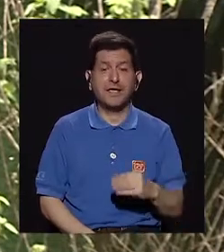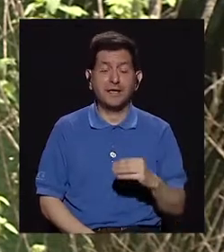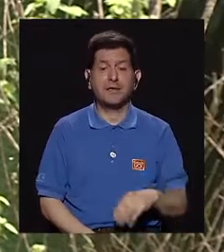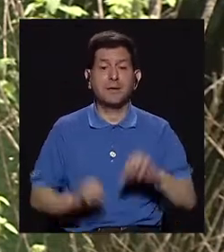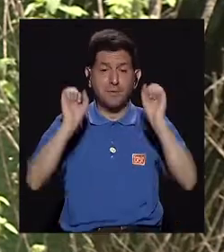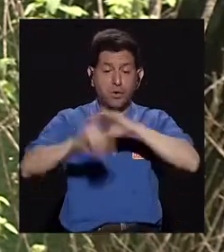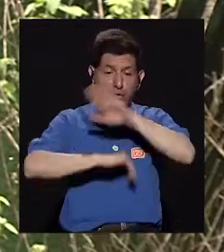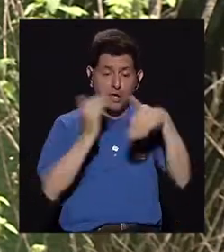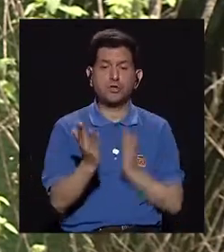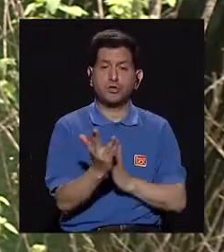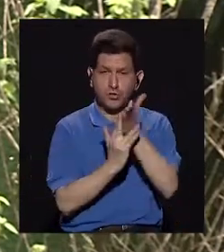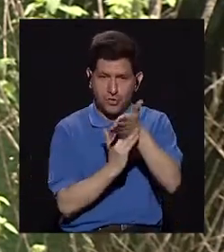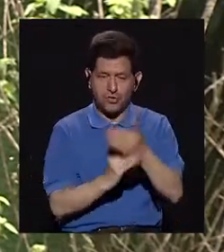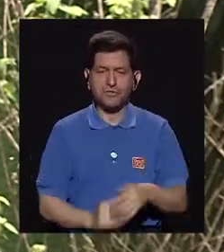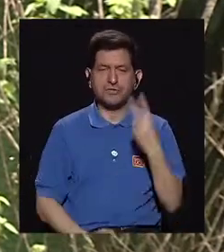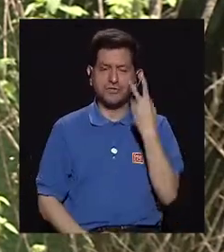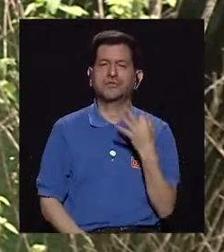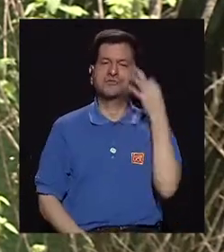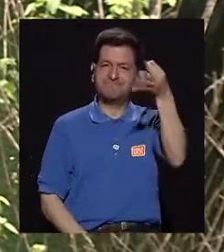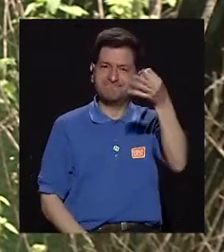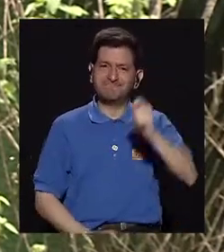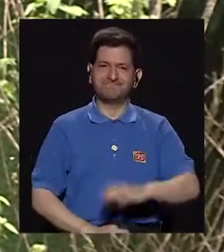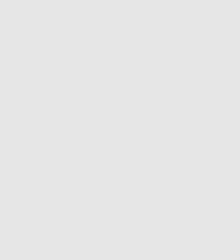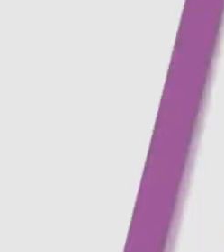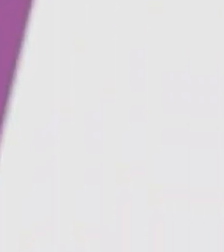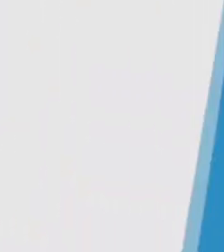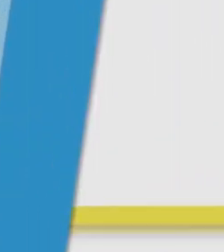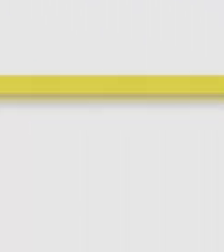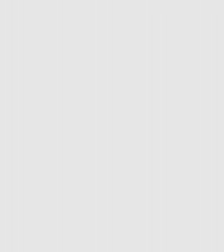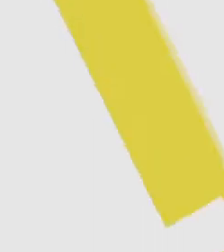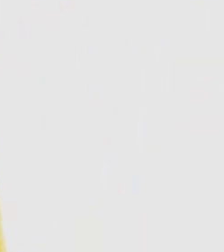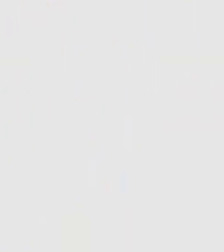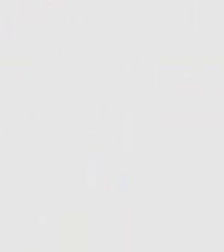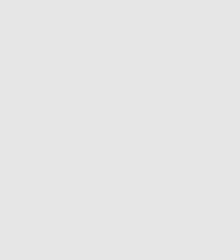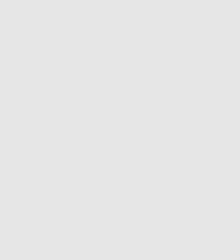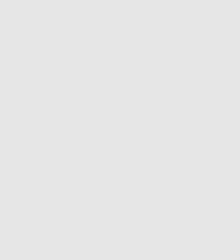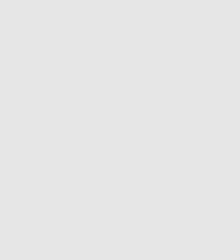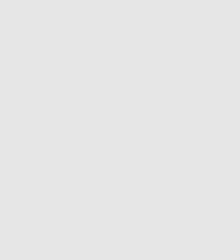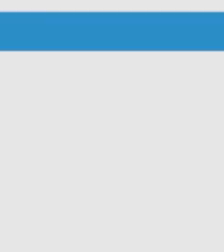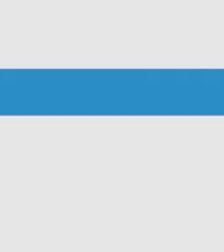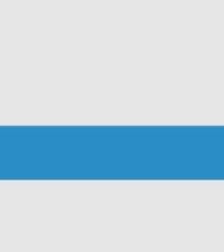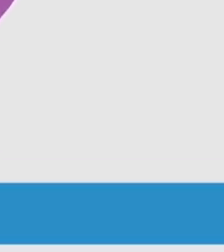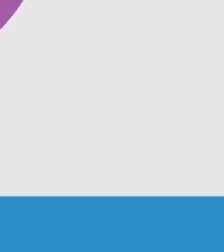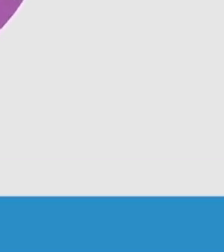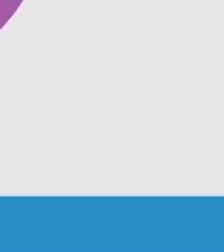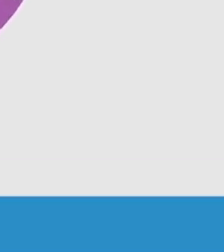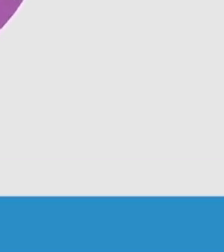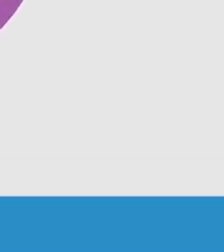para que todos podamos tener acceso. Hasta la próxima.